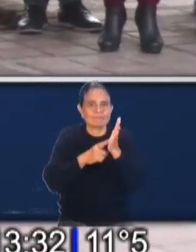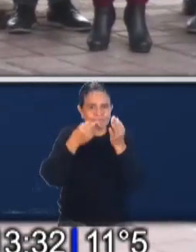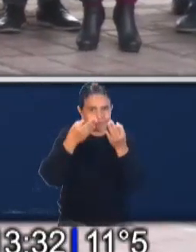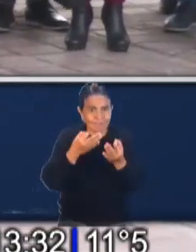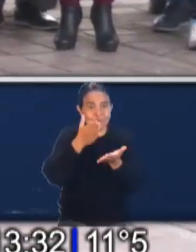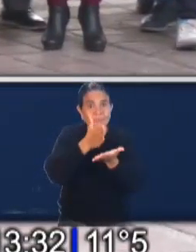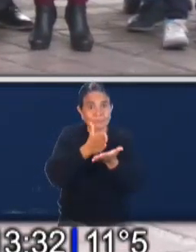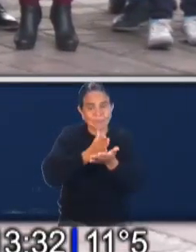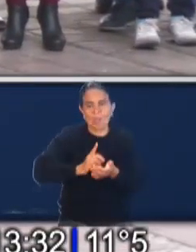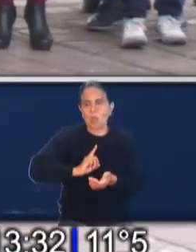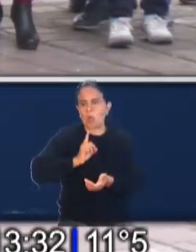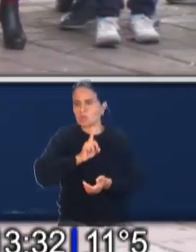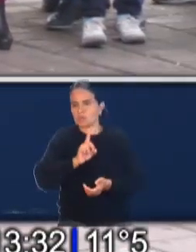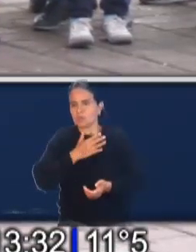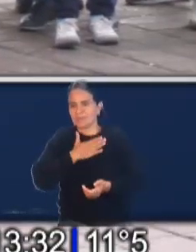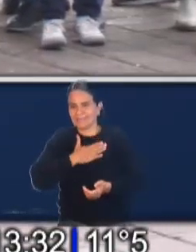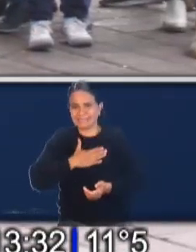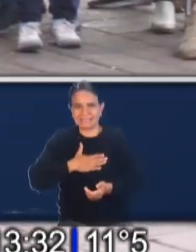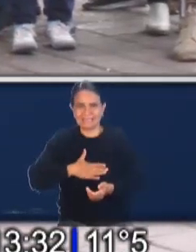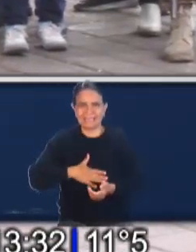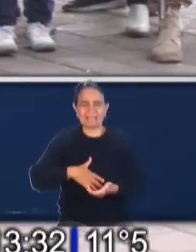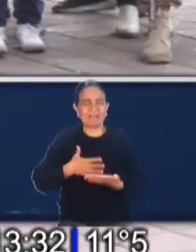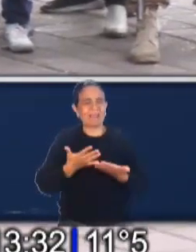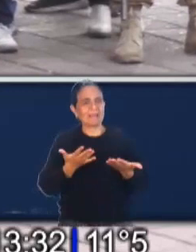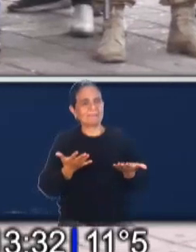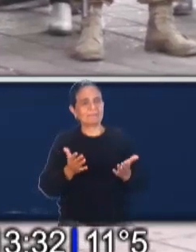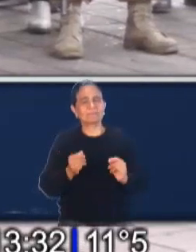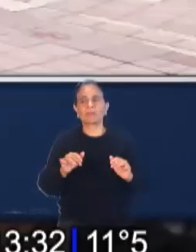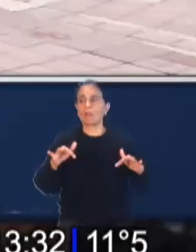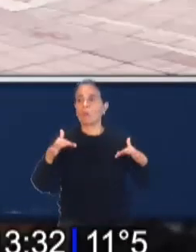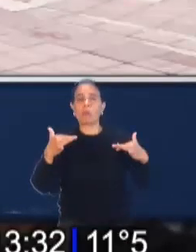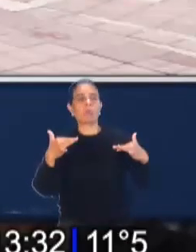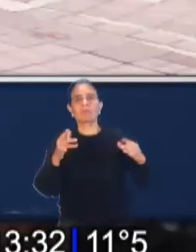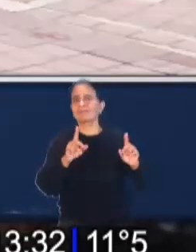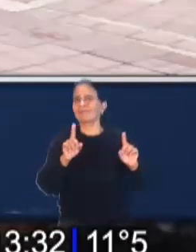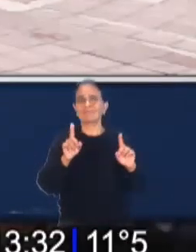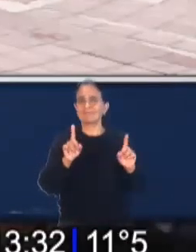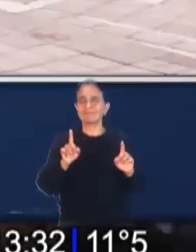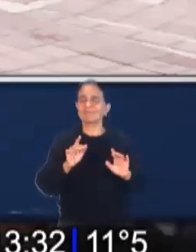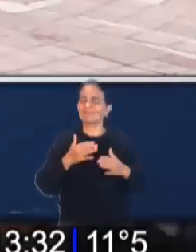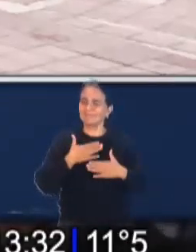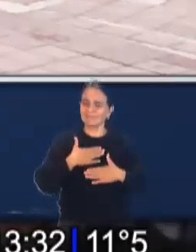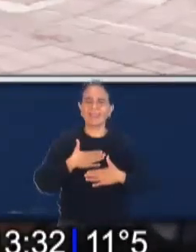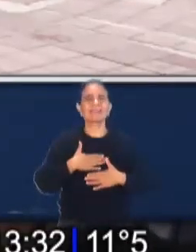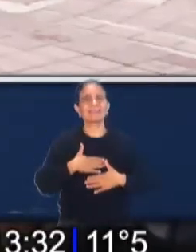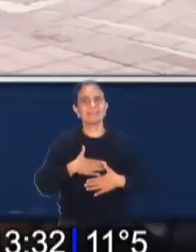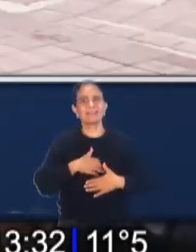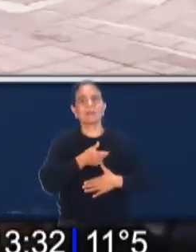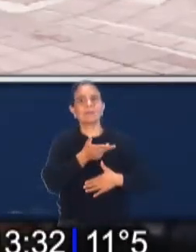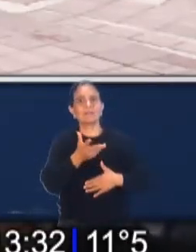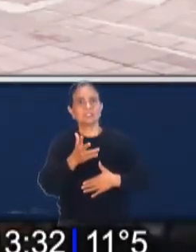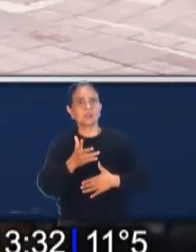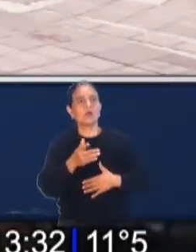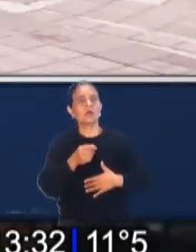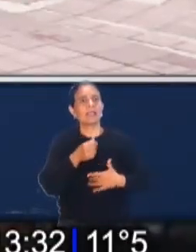humildad, la austeridad, la sencillez, el luchar siempre por la solidaridad y el bien común.